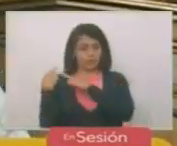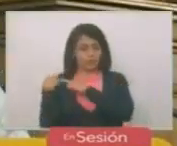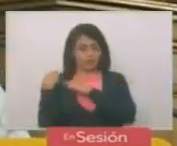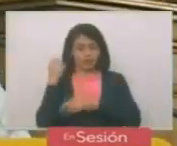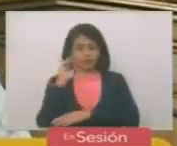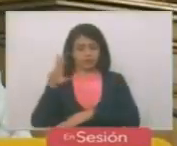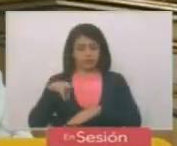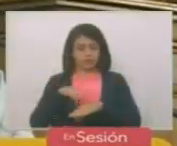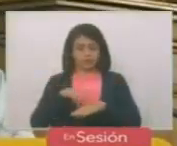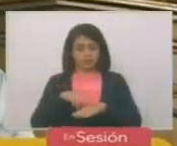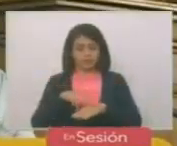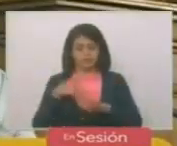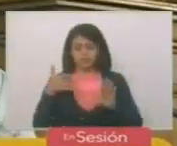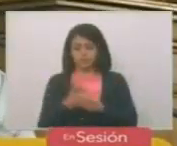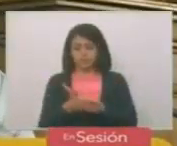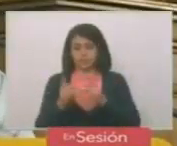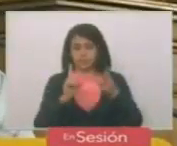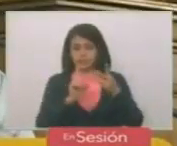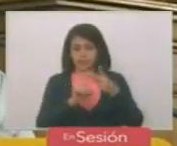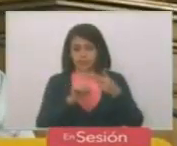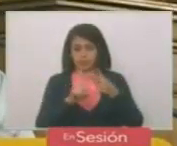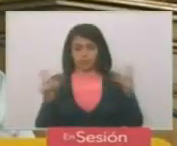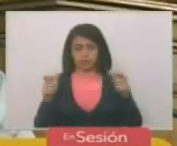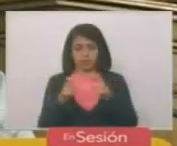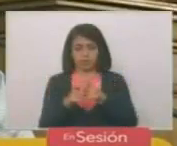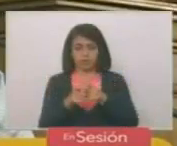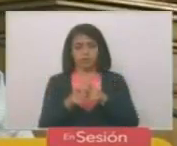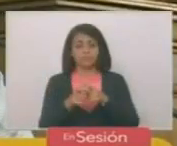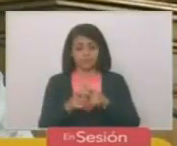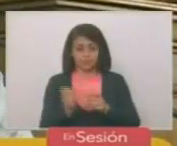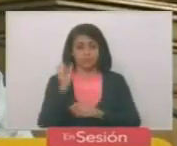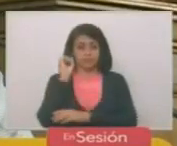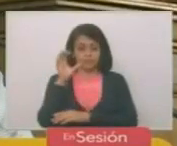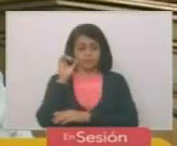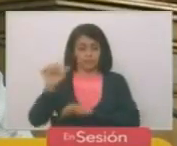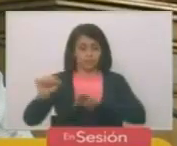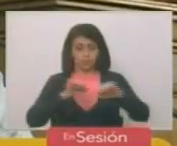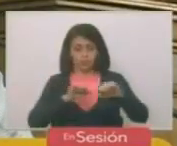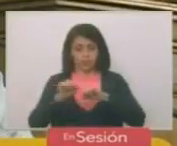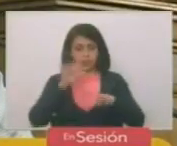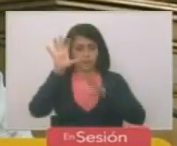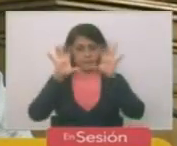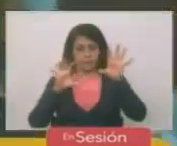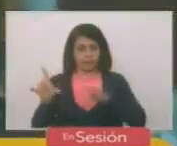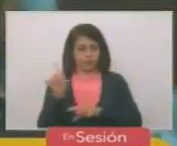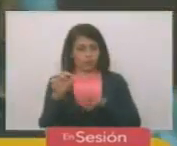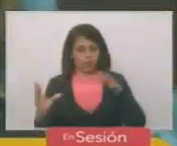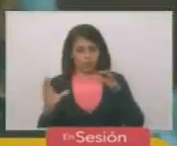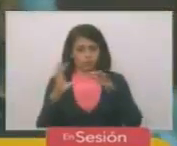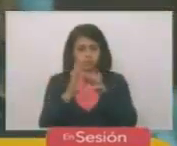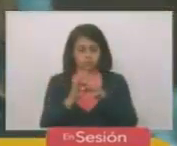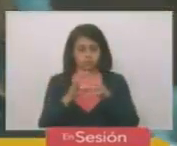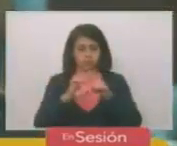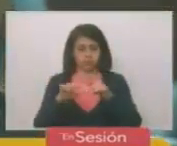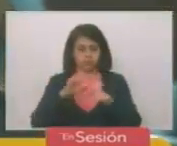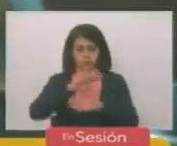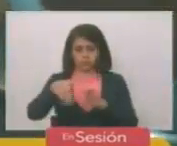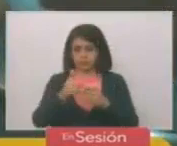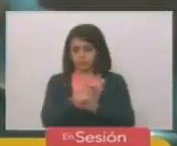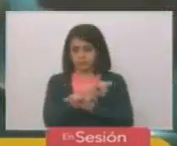Asamblea Nacional sobre la segunda reunión de la Red Parlamentaria del Movimiento de Países No Alineados. Es todo,